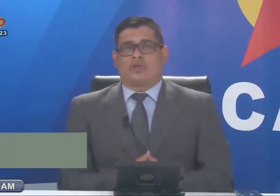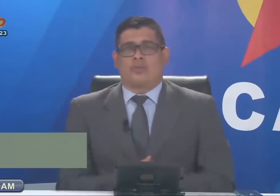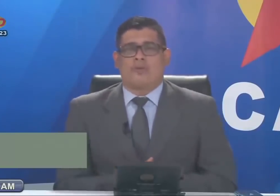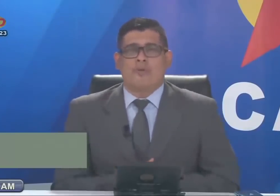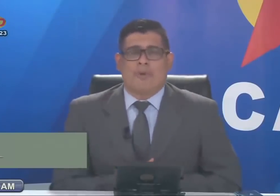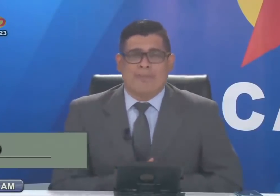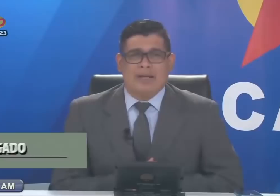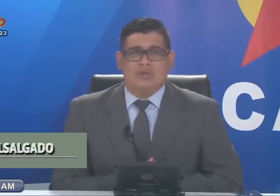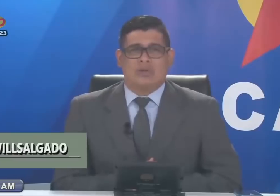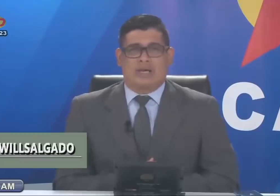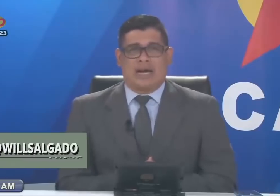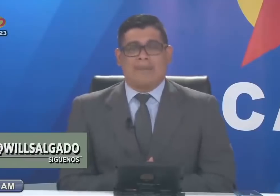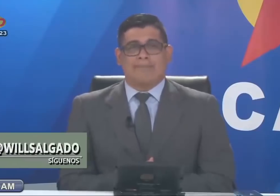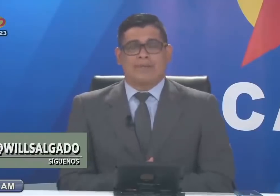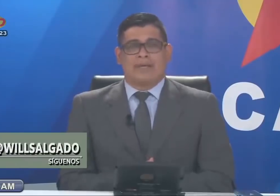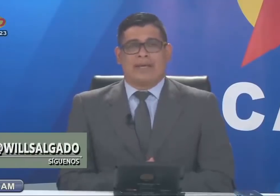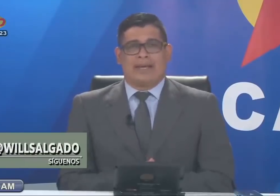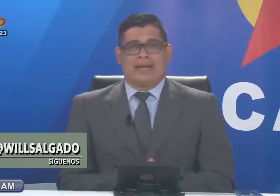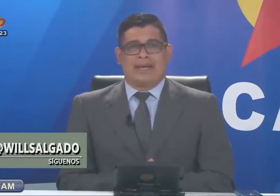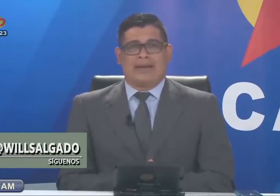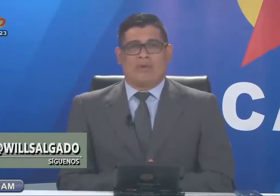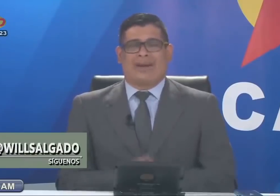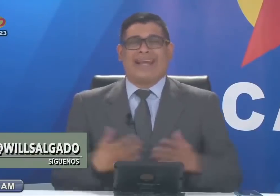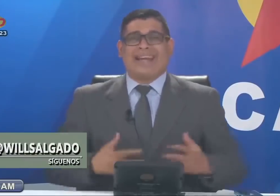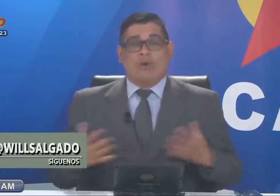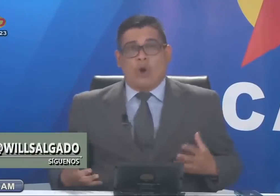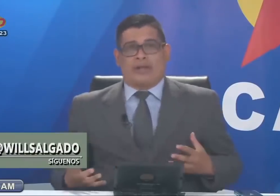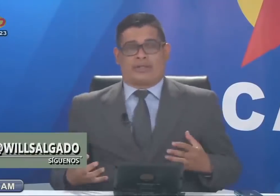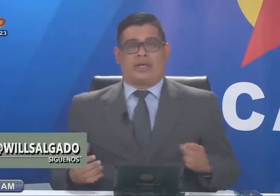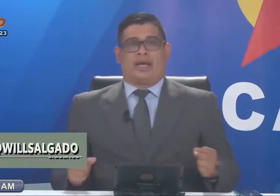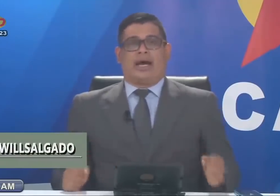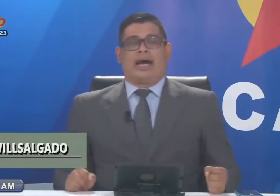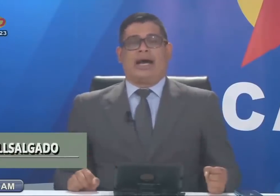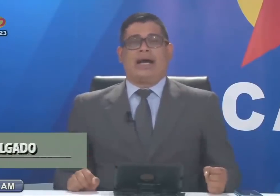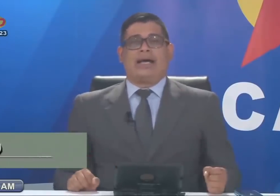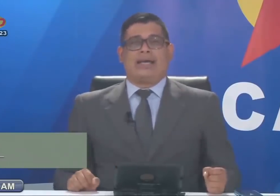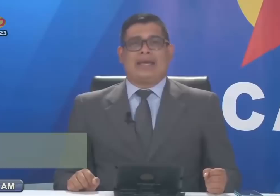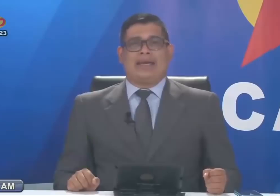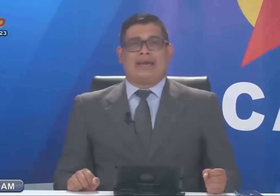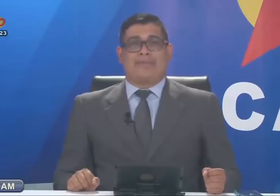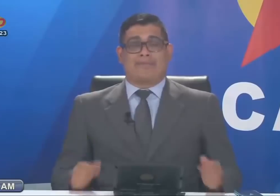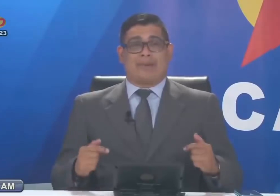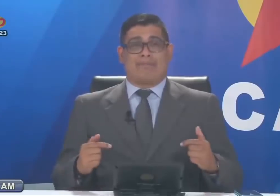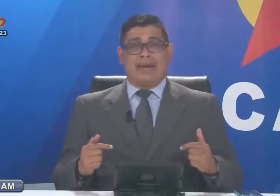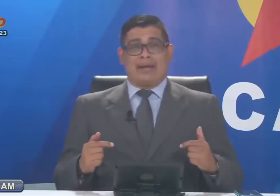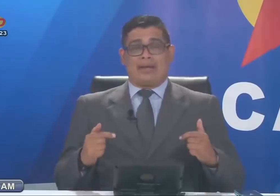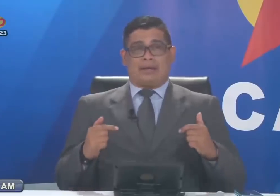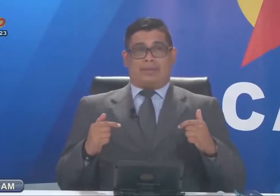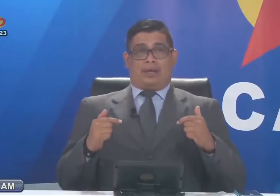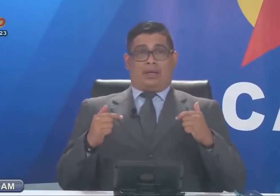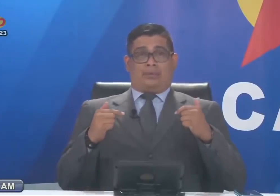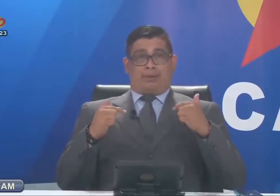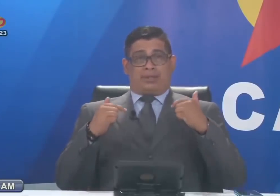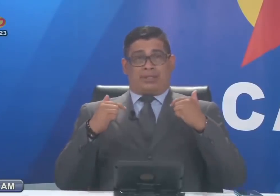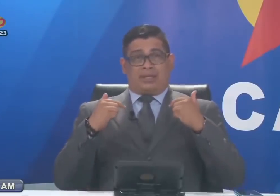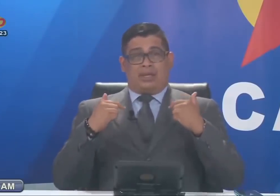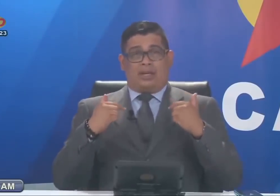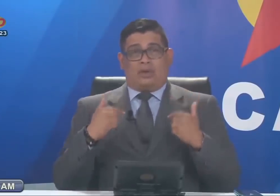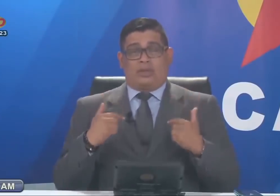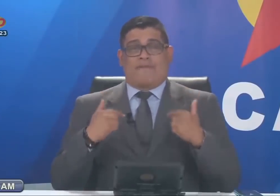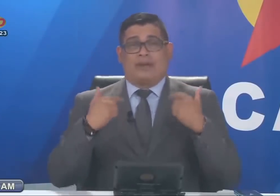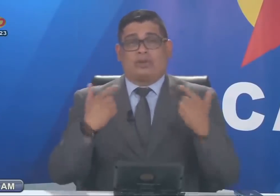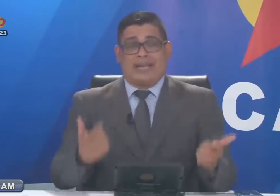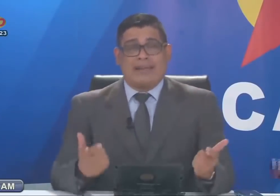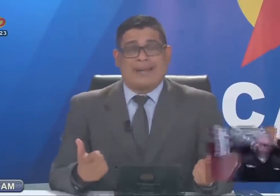somos muy propensos a y guardar rencores a ver pues